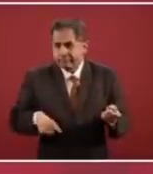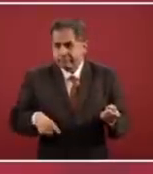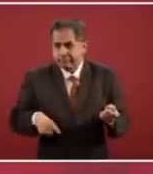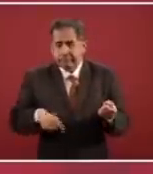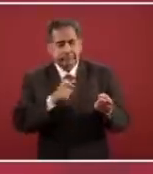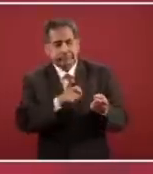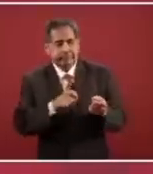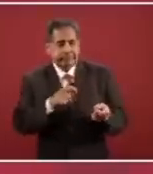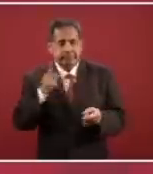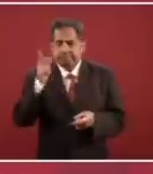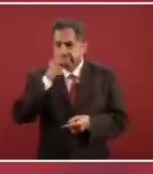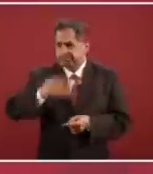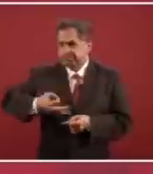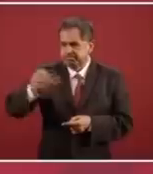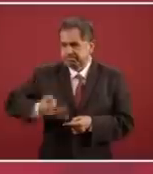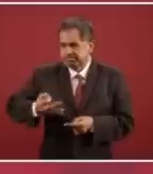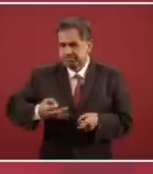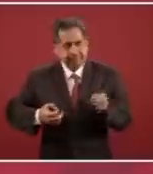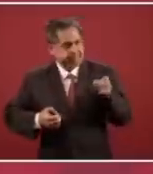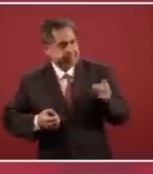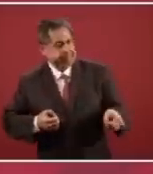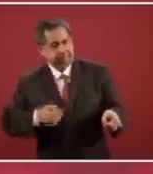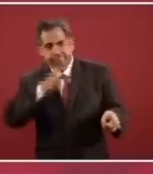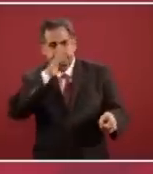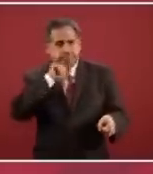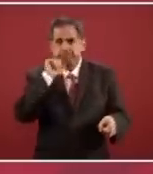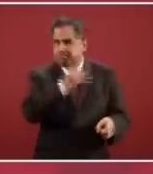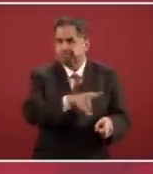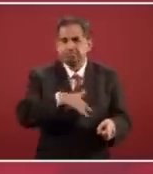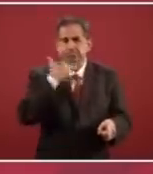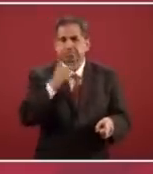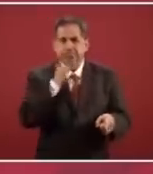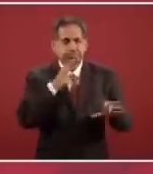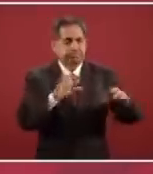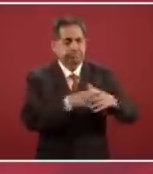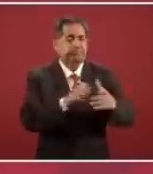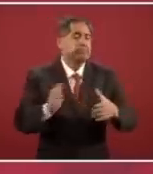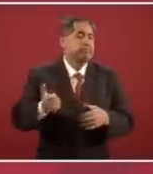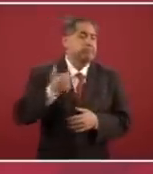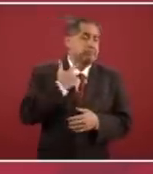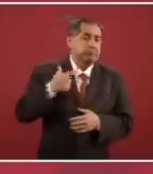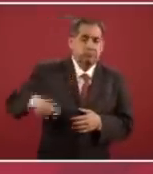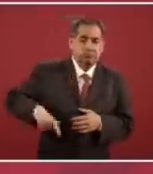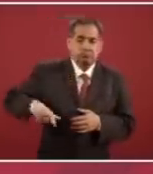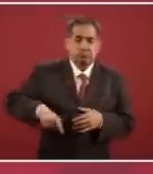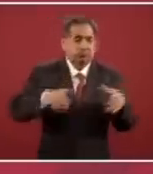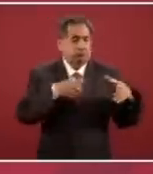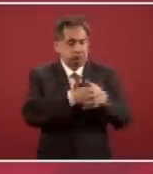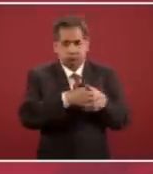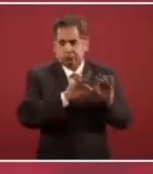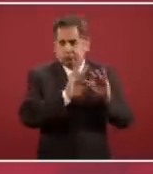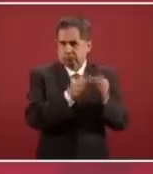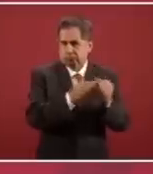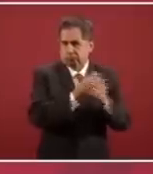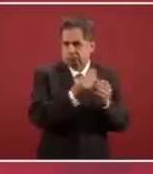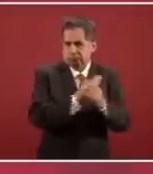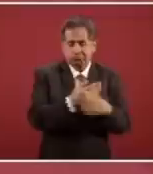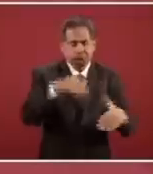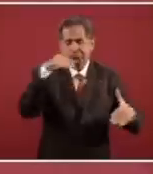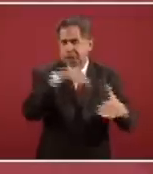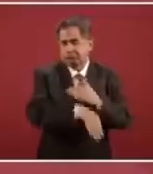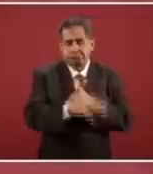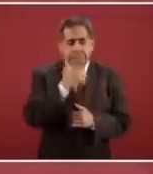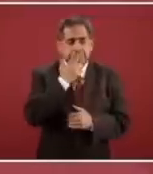elemento de prueba de que ese modelo fracasó.